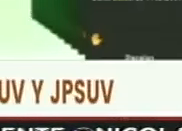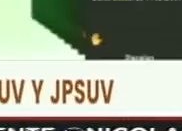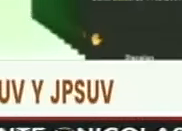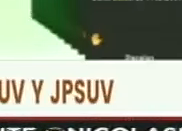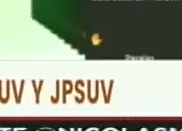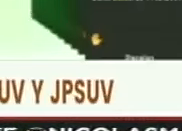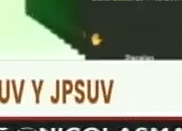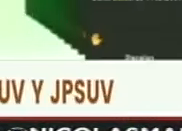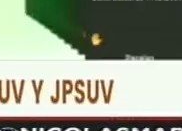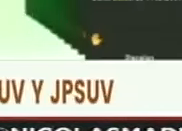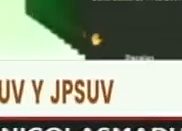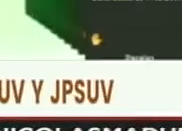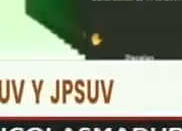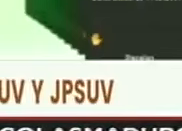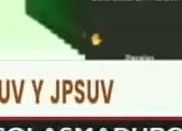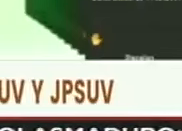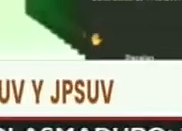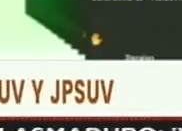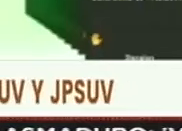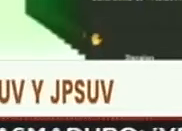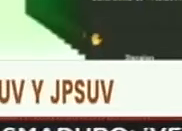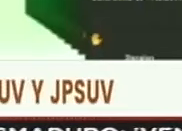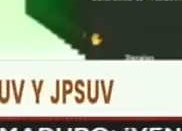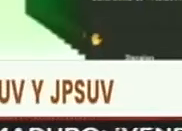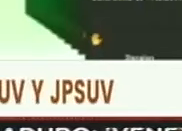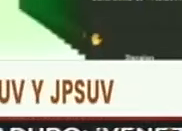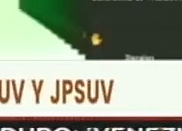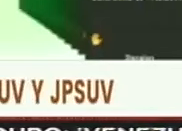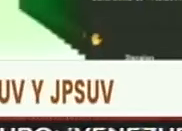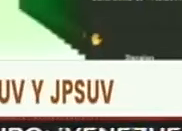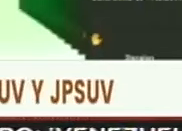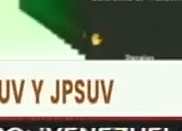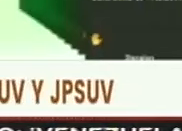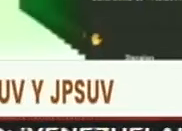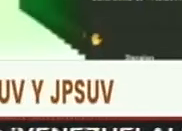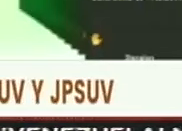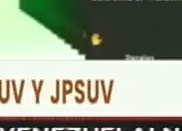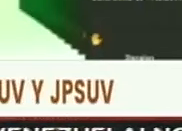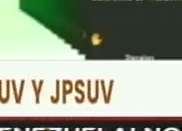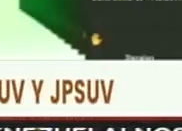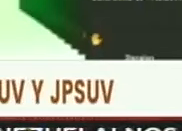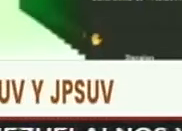todos sorpresa estamos en diciembre el espíritu navideño llegó